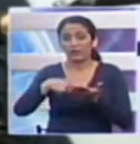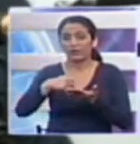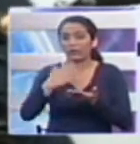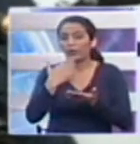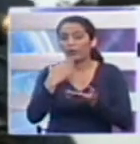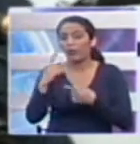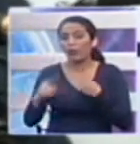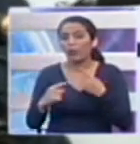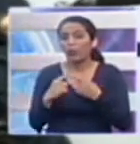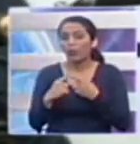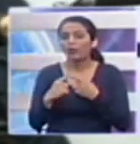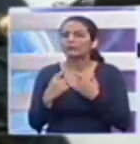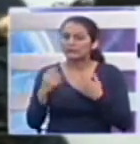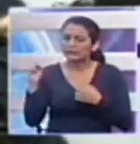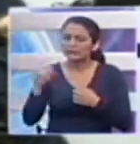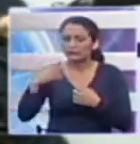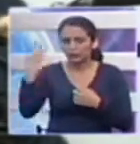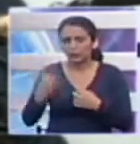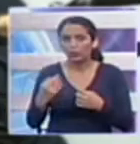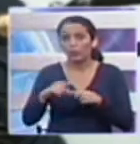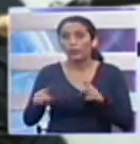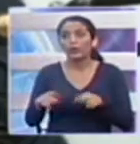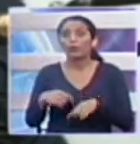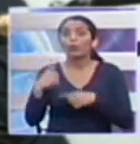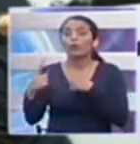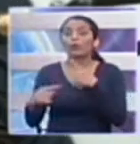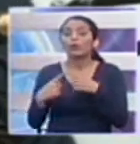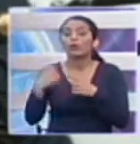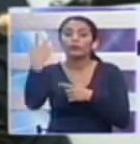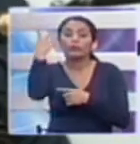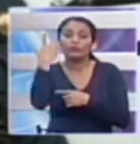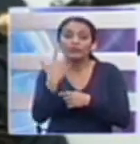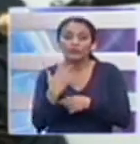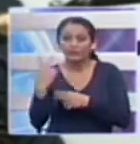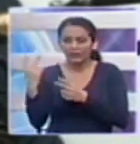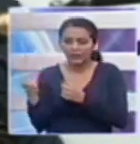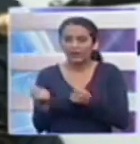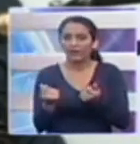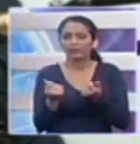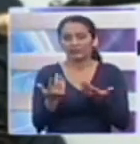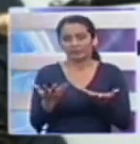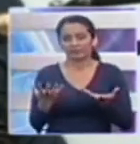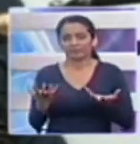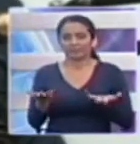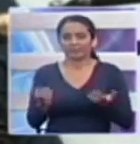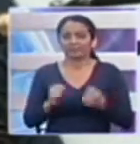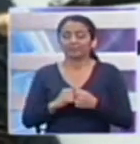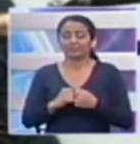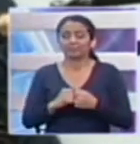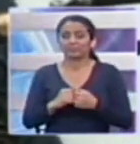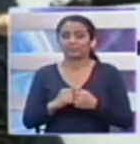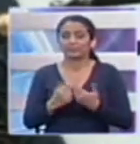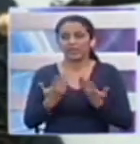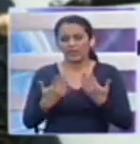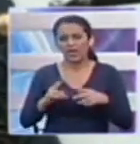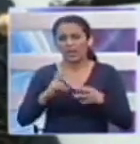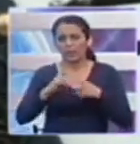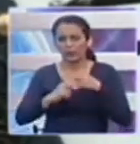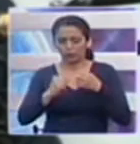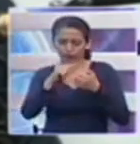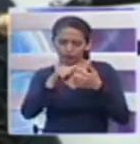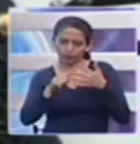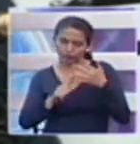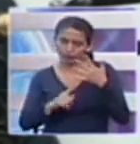acortar los plazos, y acortar los plazos pasaba, entre otras cosas, por solucionar algunos inconvenientes que